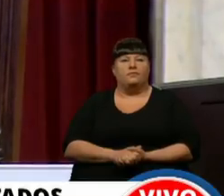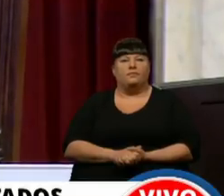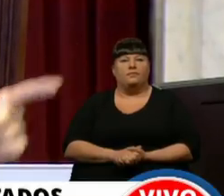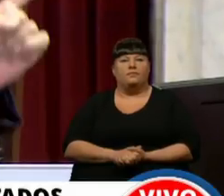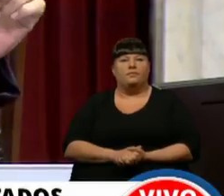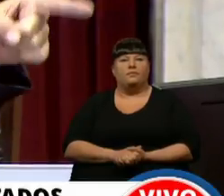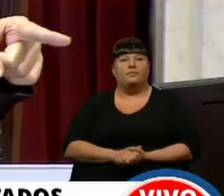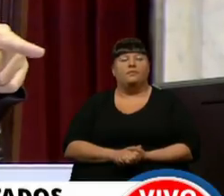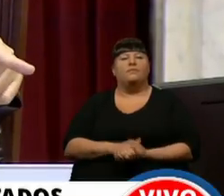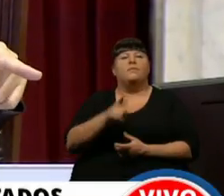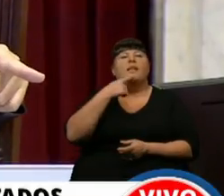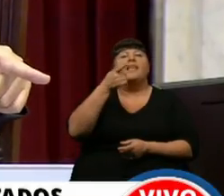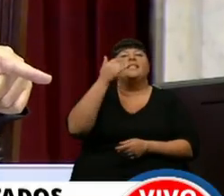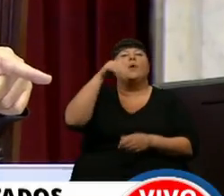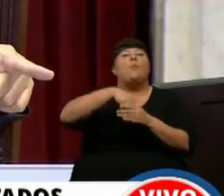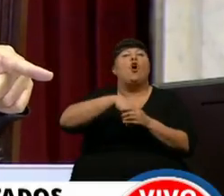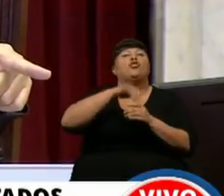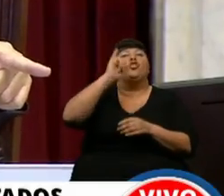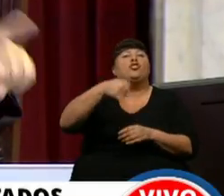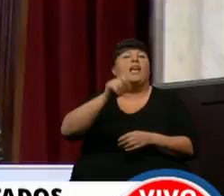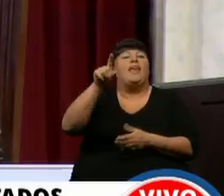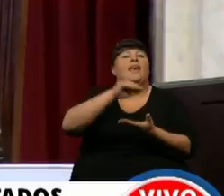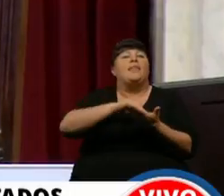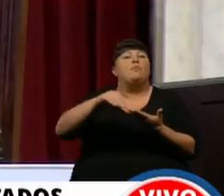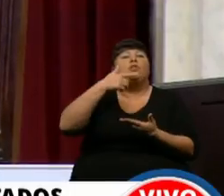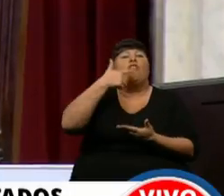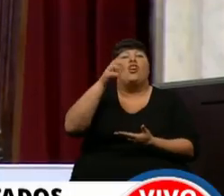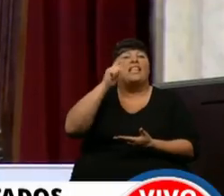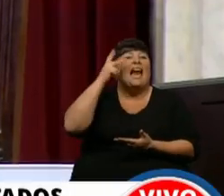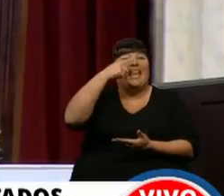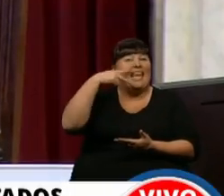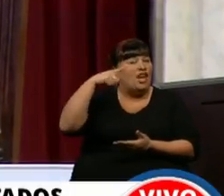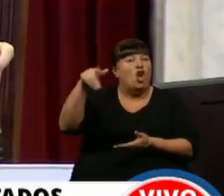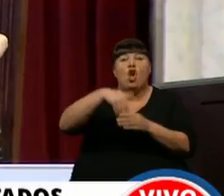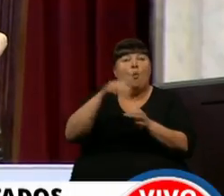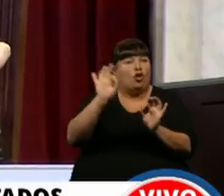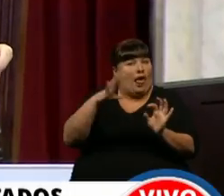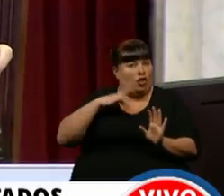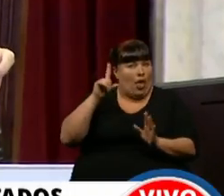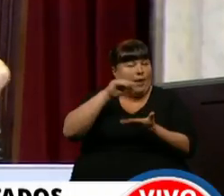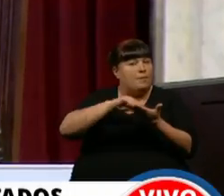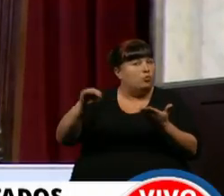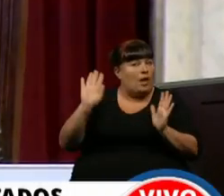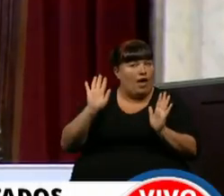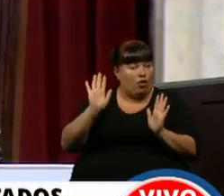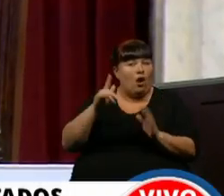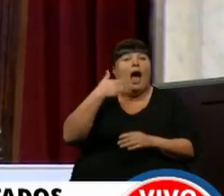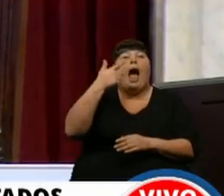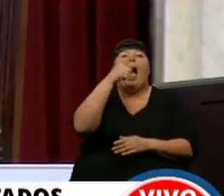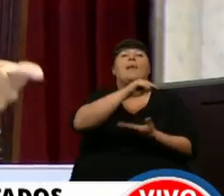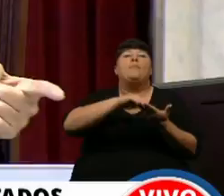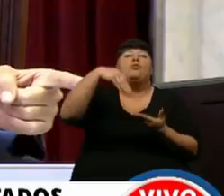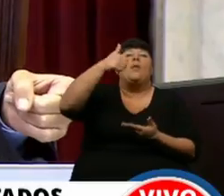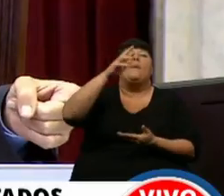le están tomando como positivo el diputado el voto del diputado sarghini y no fue voto positivo del diputado sharghi ni habló el diputado